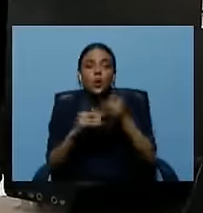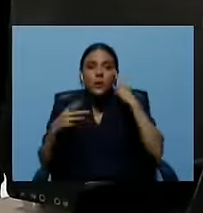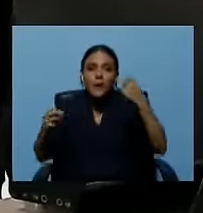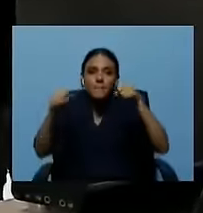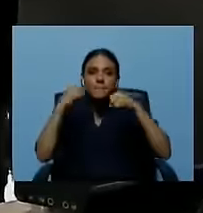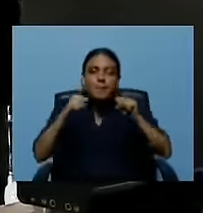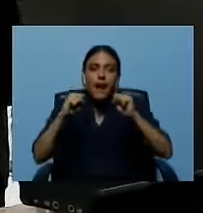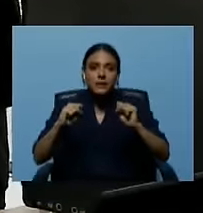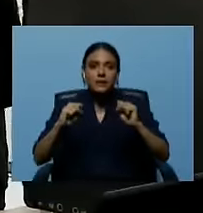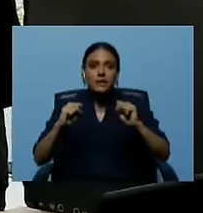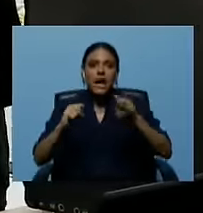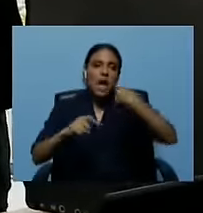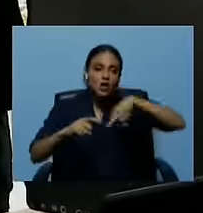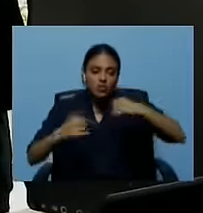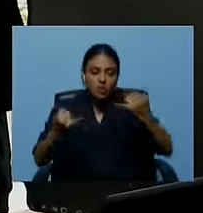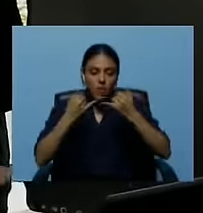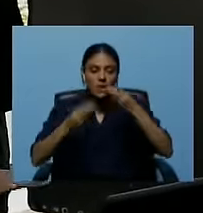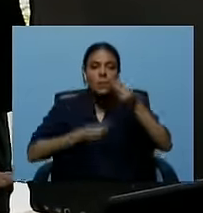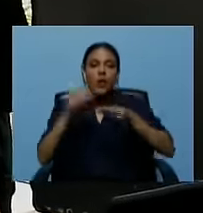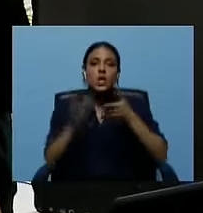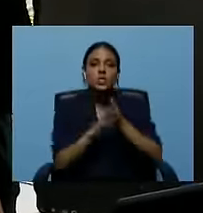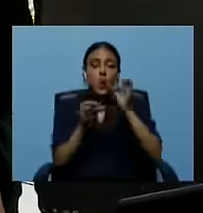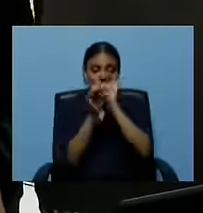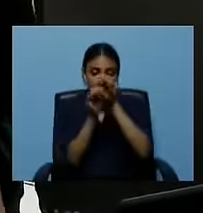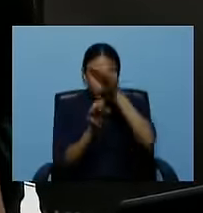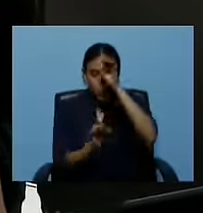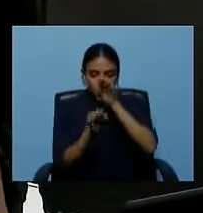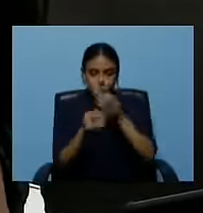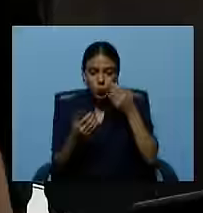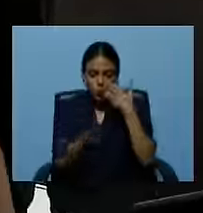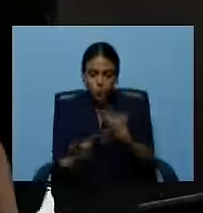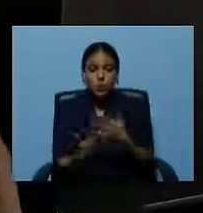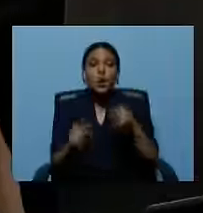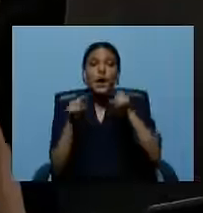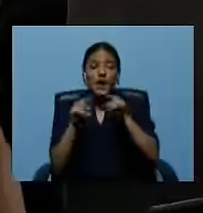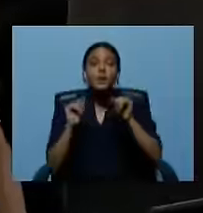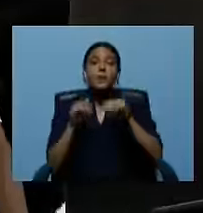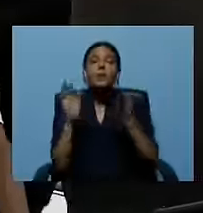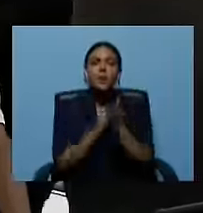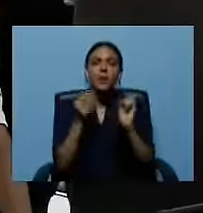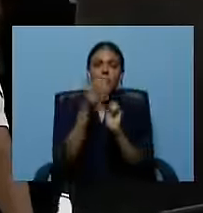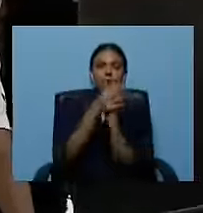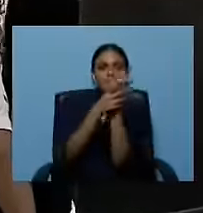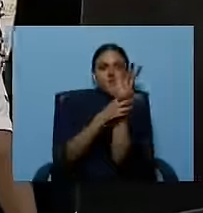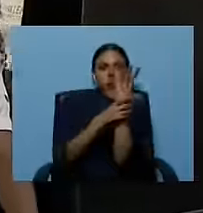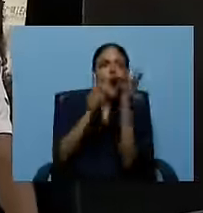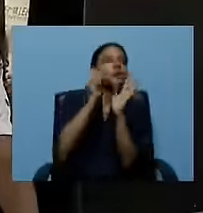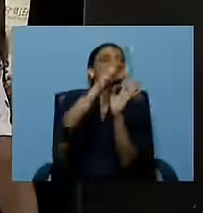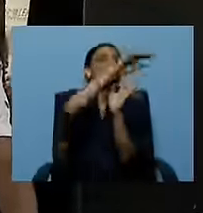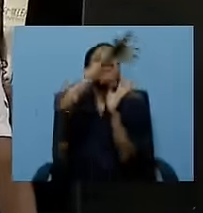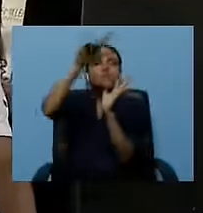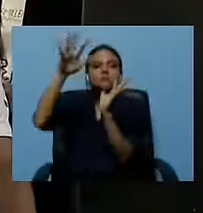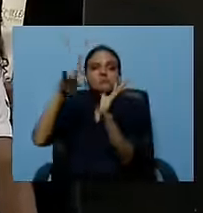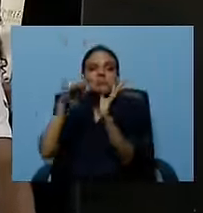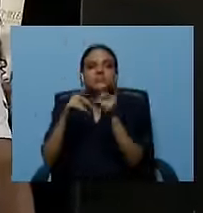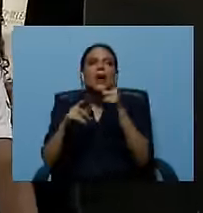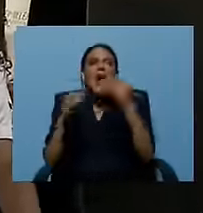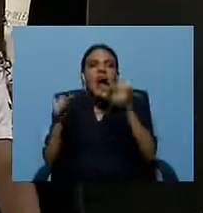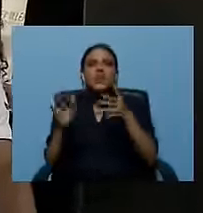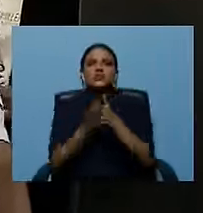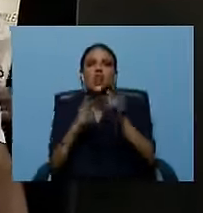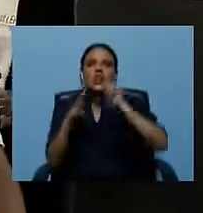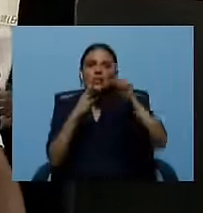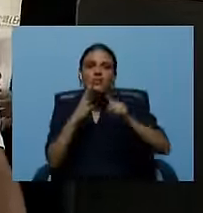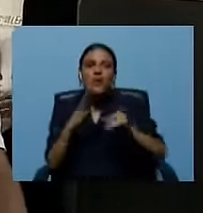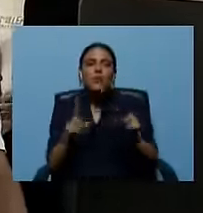de microscopía que hemos tenido. Esto también es polen. Esto que está aquí es un tipo de hierro,